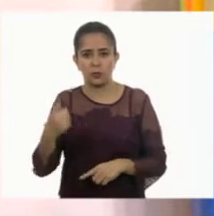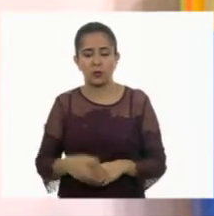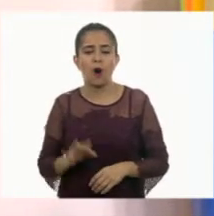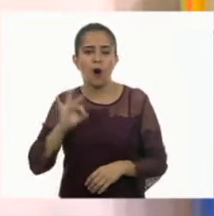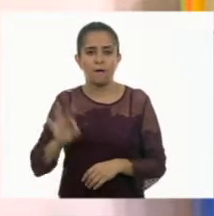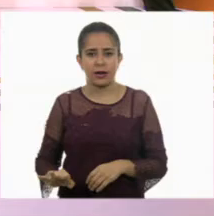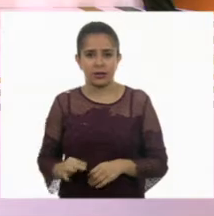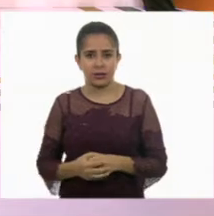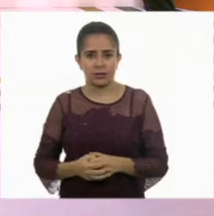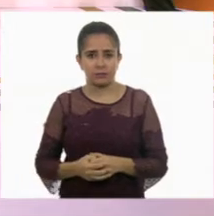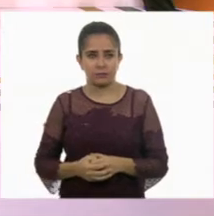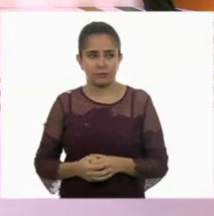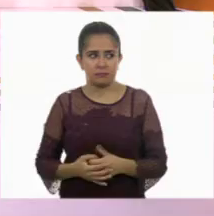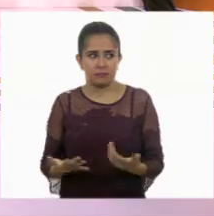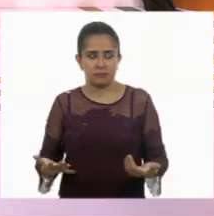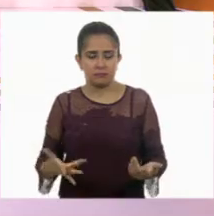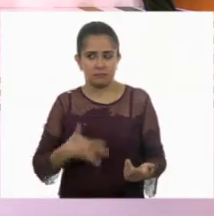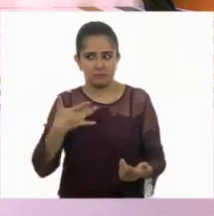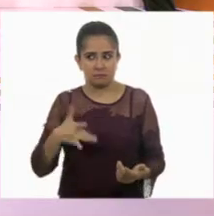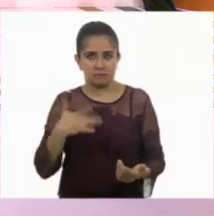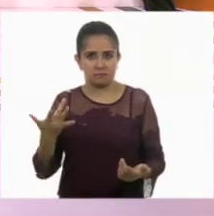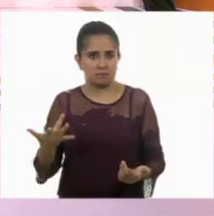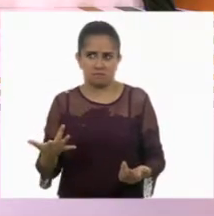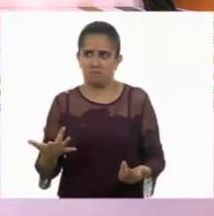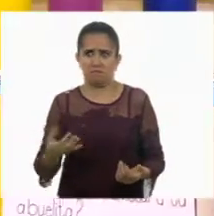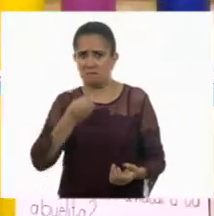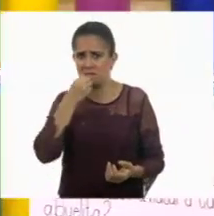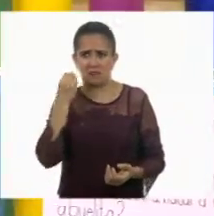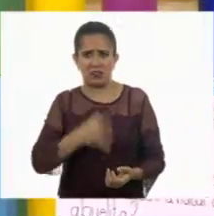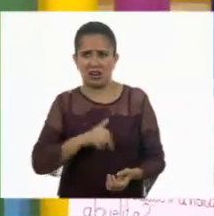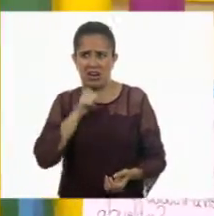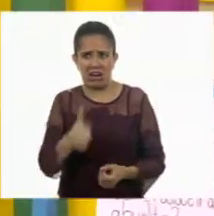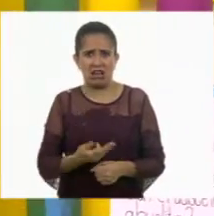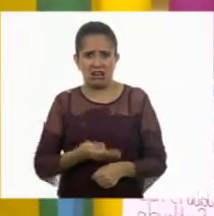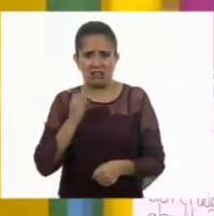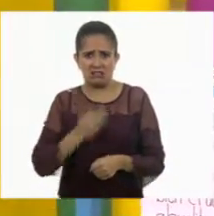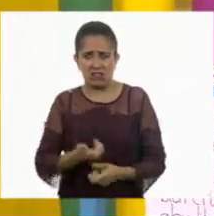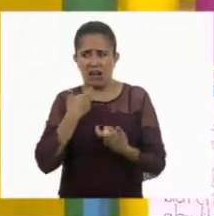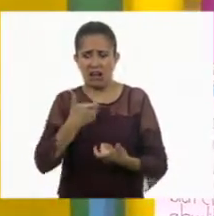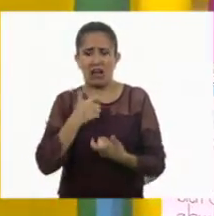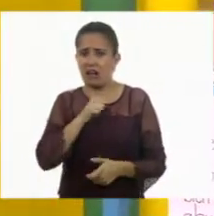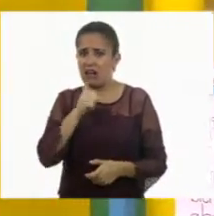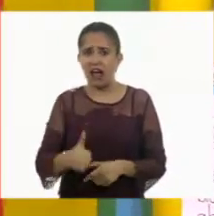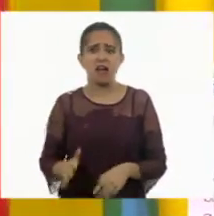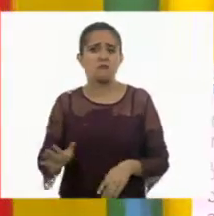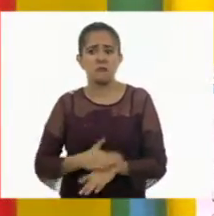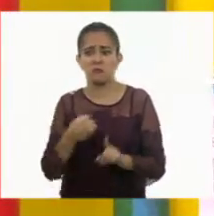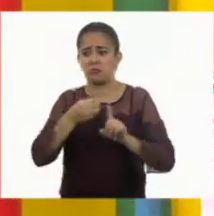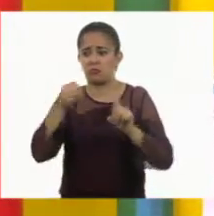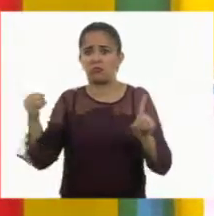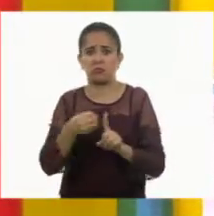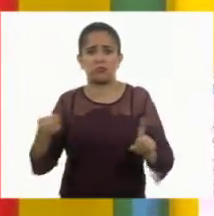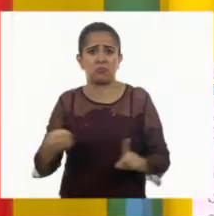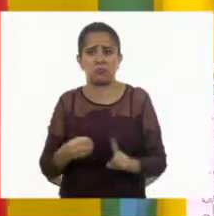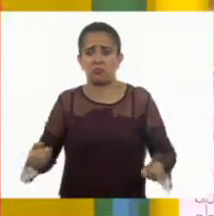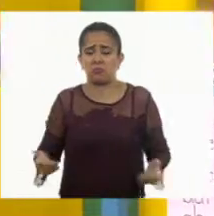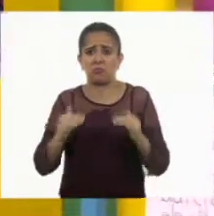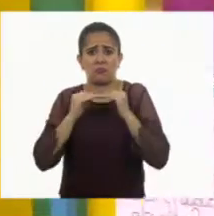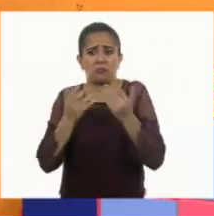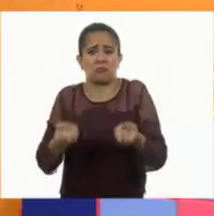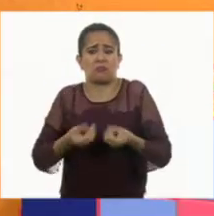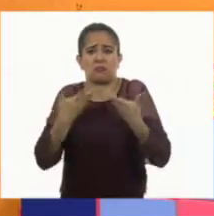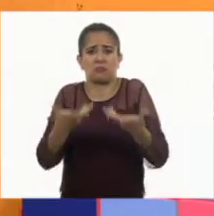Oferta. ¿Surtió efecto? Ni siquiera es gracioso. Pues no. No, no estamos contando el chiste como debe de ser. ¿Ven